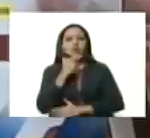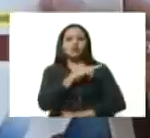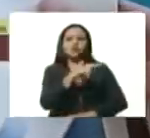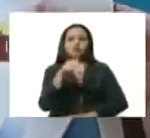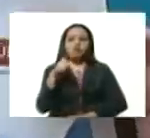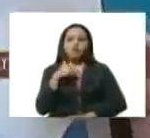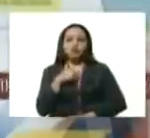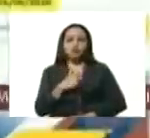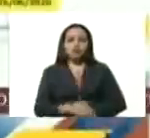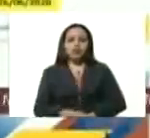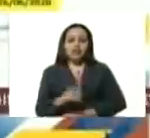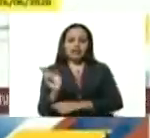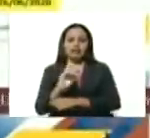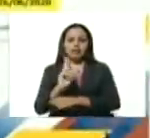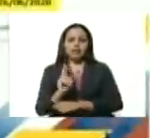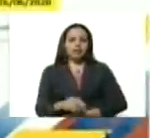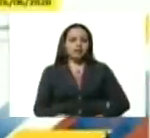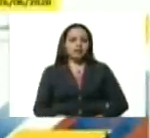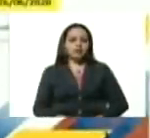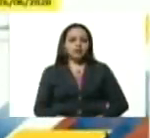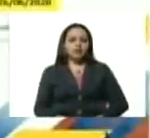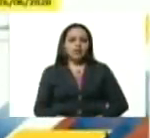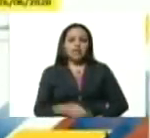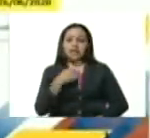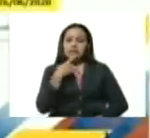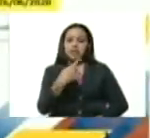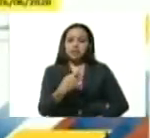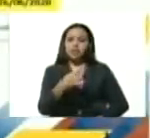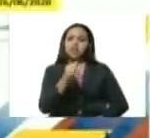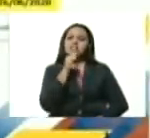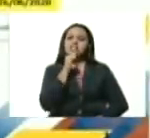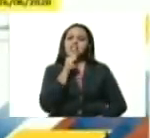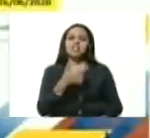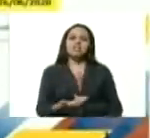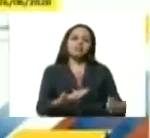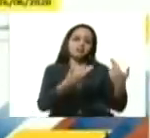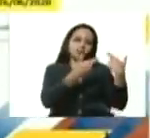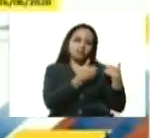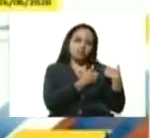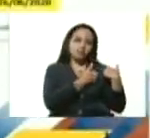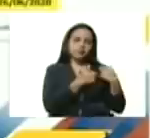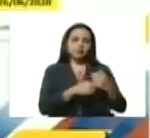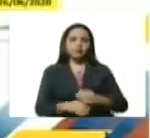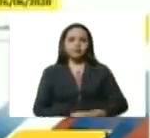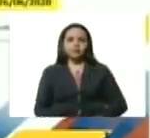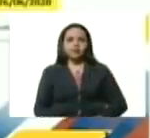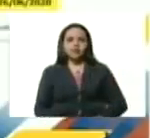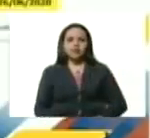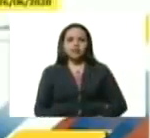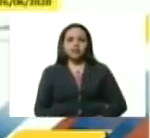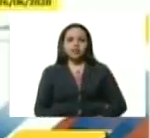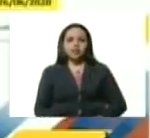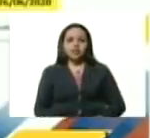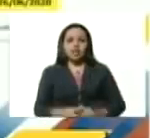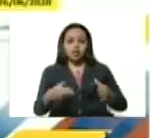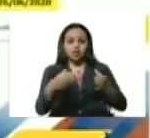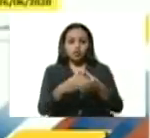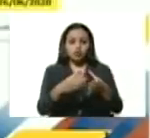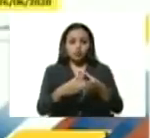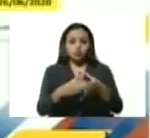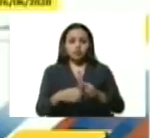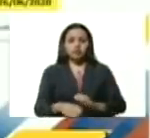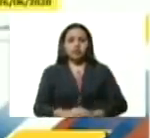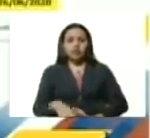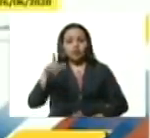nosotros rápidamente señalamos la responsabilidad del grupo de Leopoldo López, del